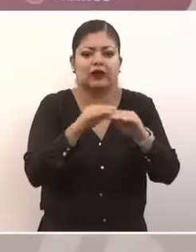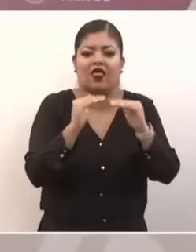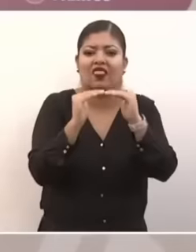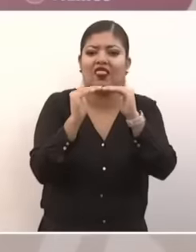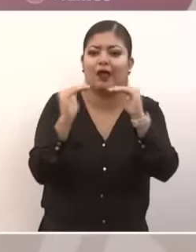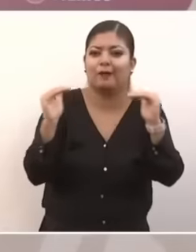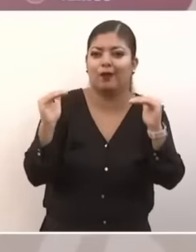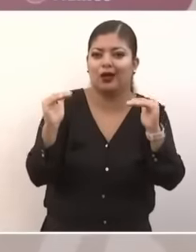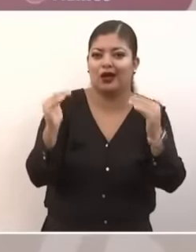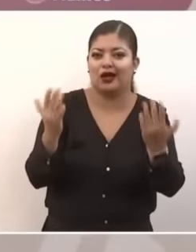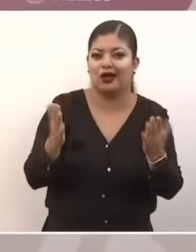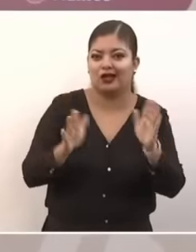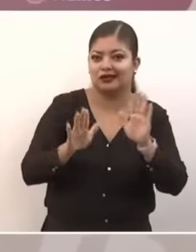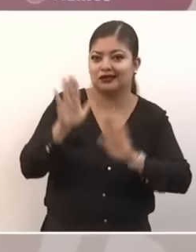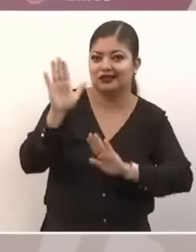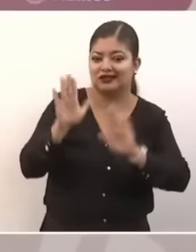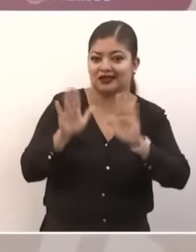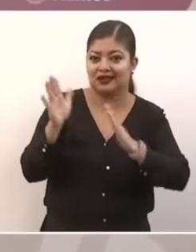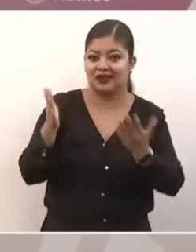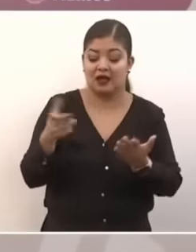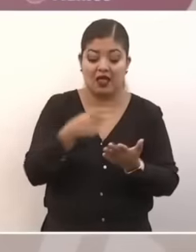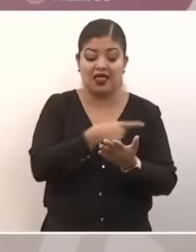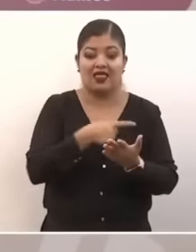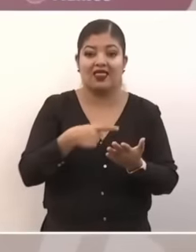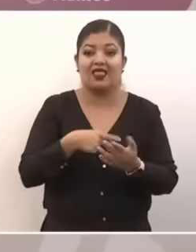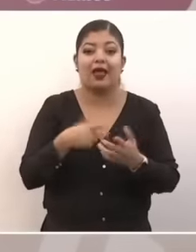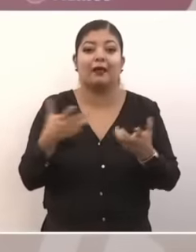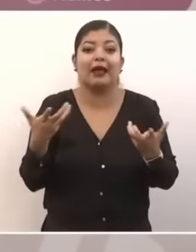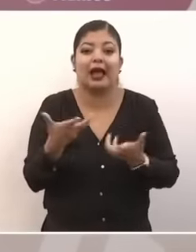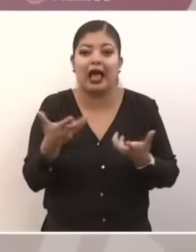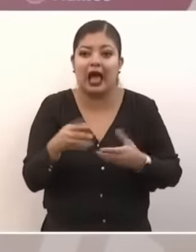democracia. Tenemos que actuar